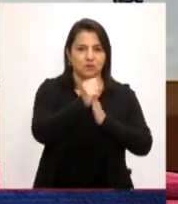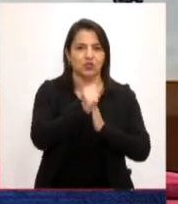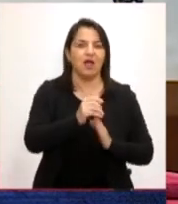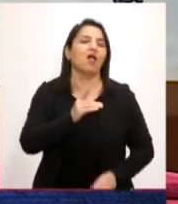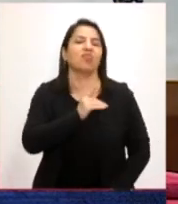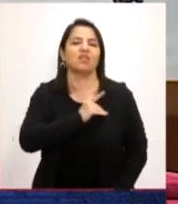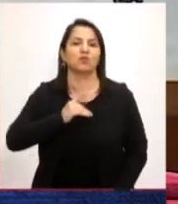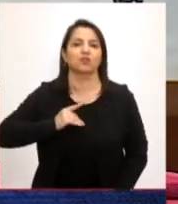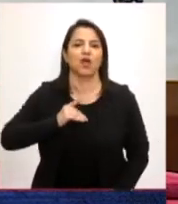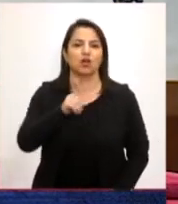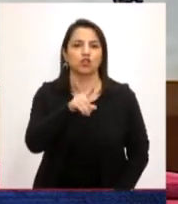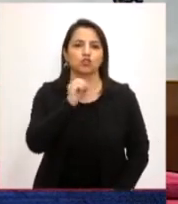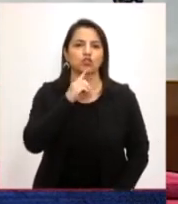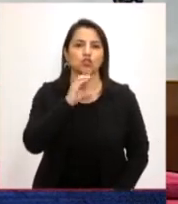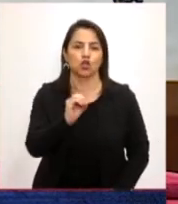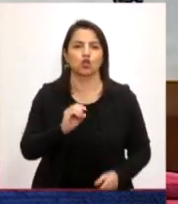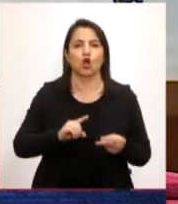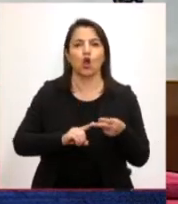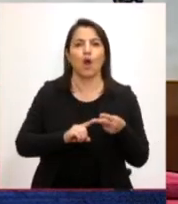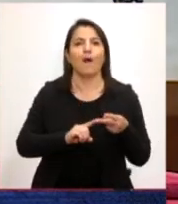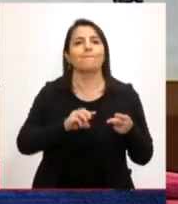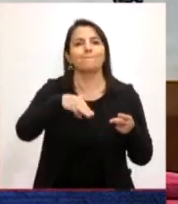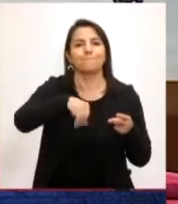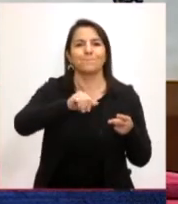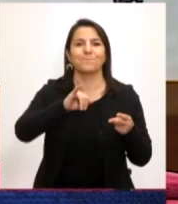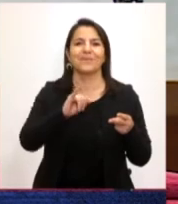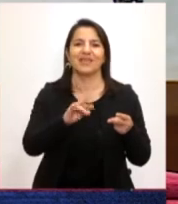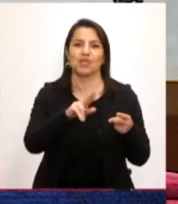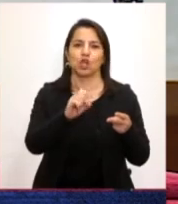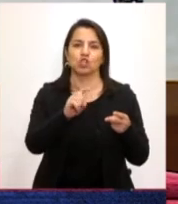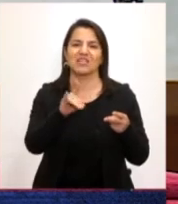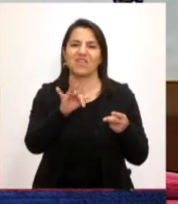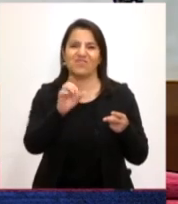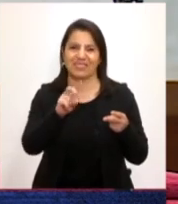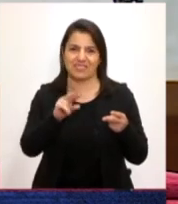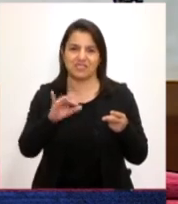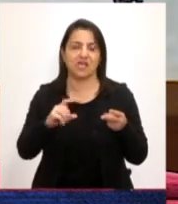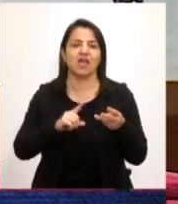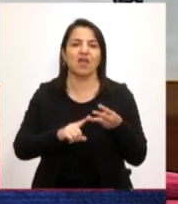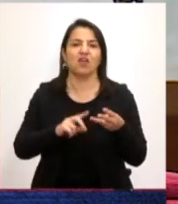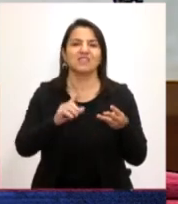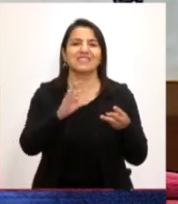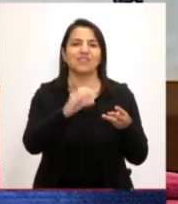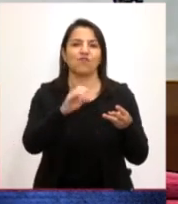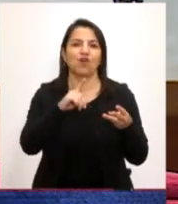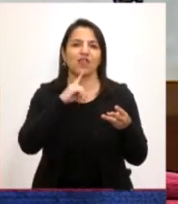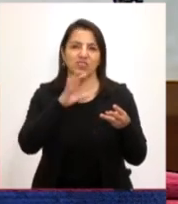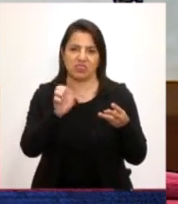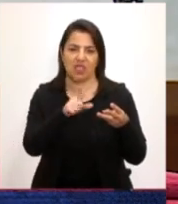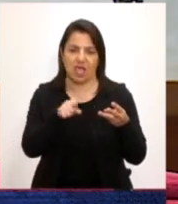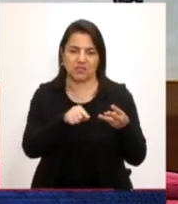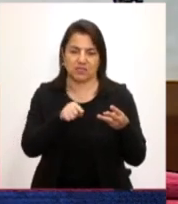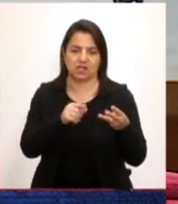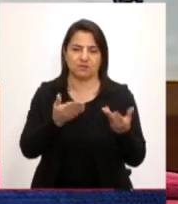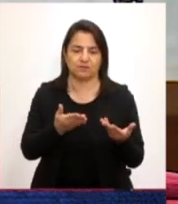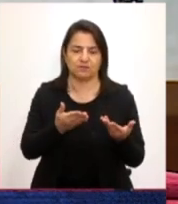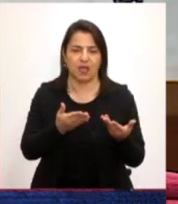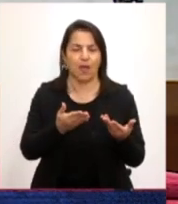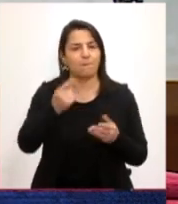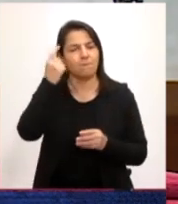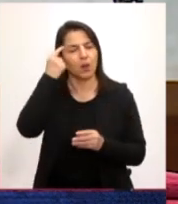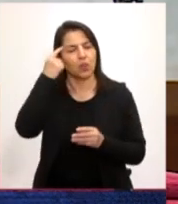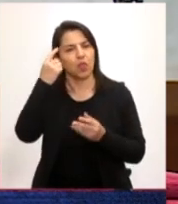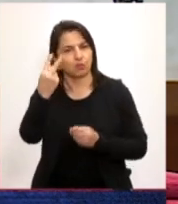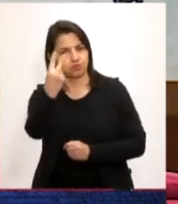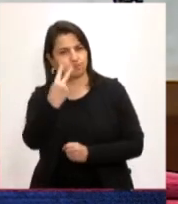Raúl Soto, Vlado Mirosevic y Ricardo Cifuentes en este periodo parlamentario. Debemos preguntarnos desde una mirada autocrítica, ¿por qué